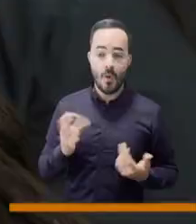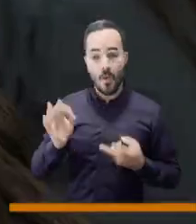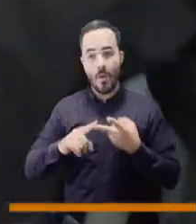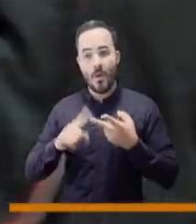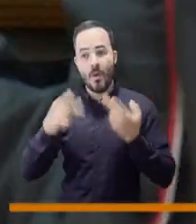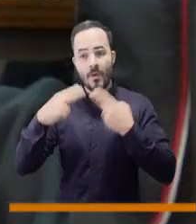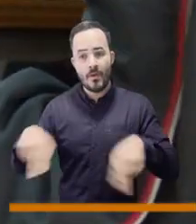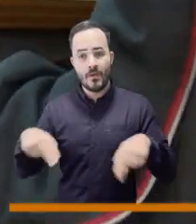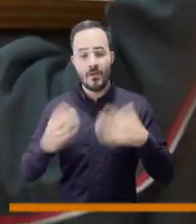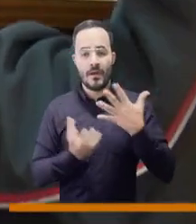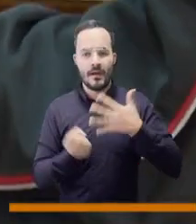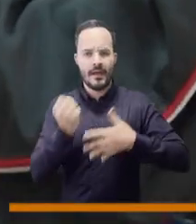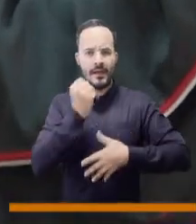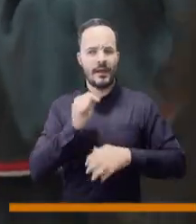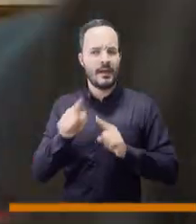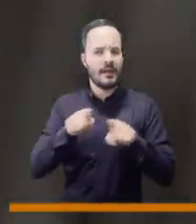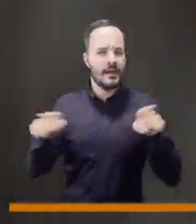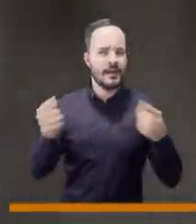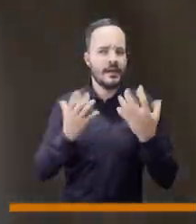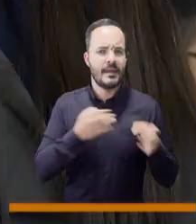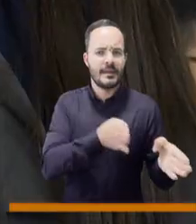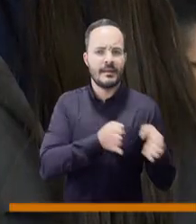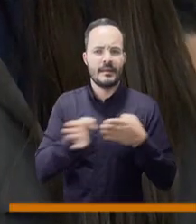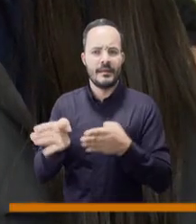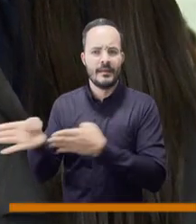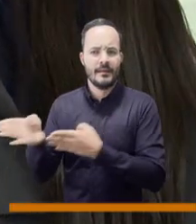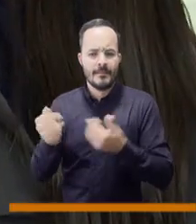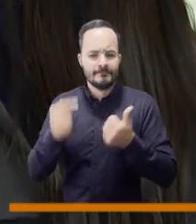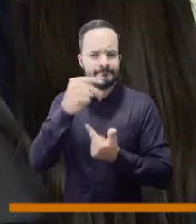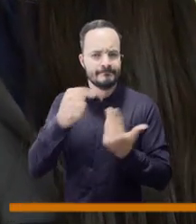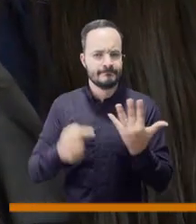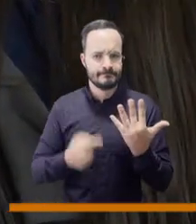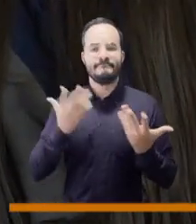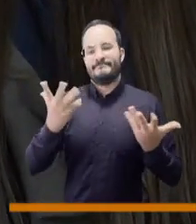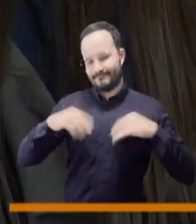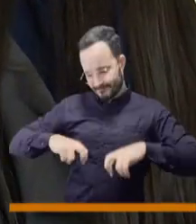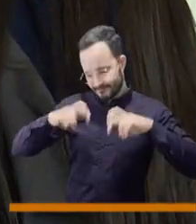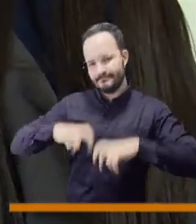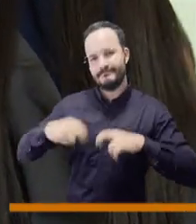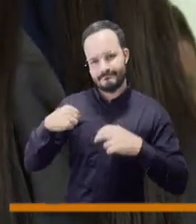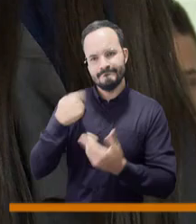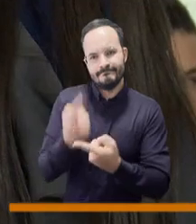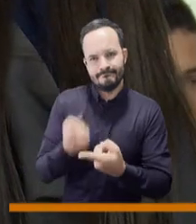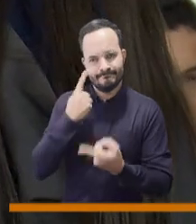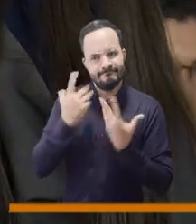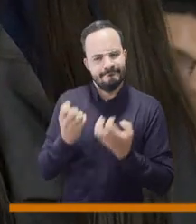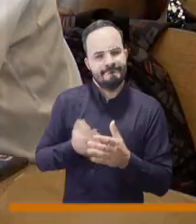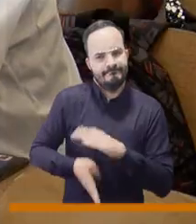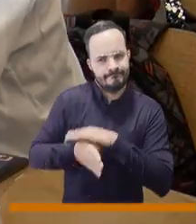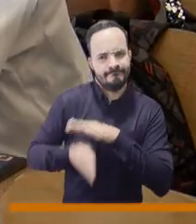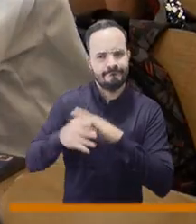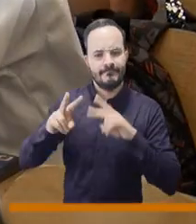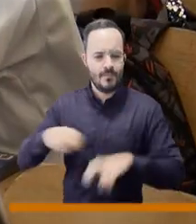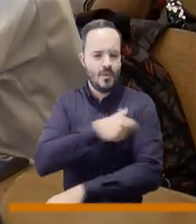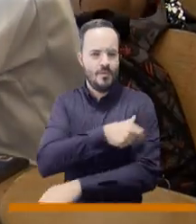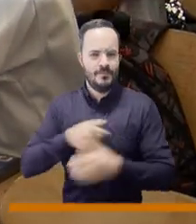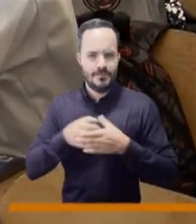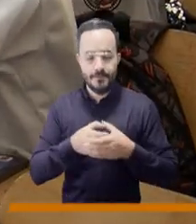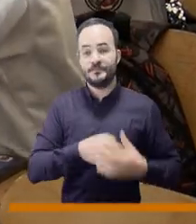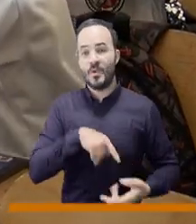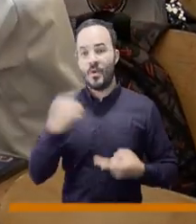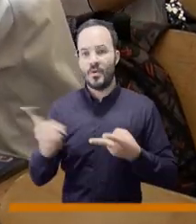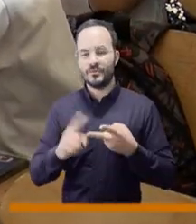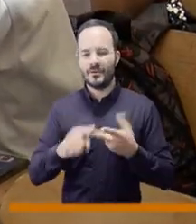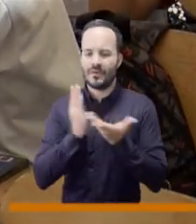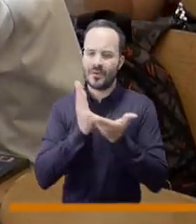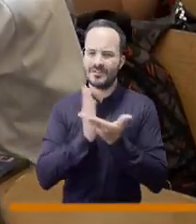tener también su orientación de género y sexual, ¿cierto? Entonces, nosotras queremos seguir en esa comisión accidental. La educación no sexista también fue uno de